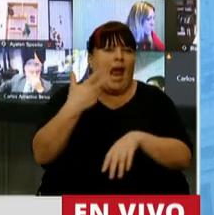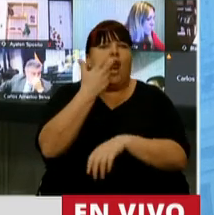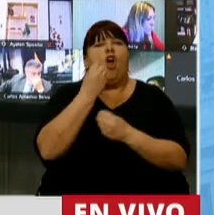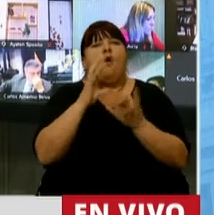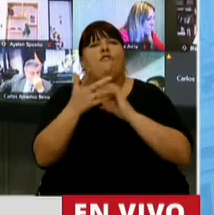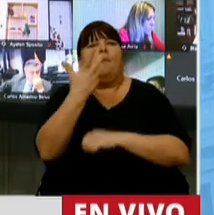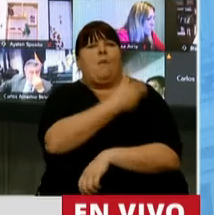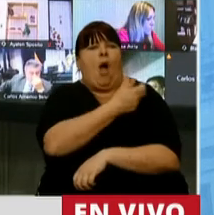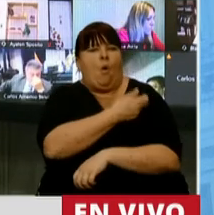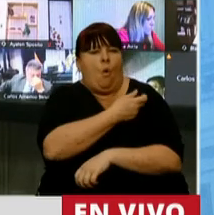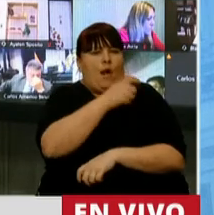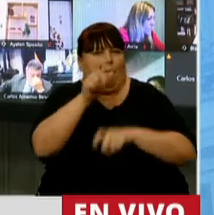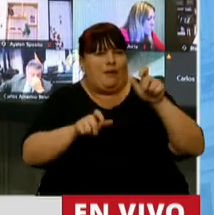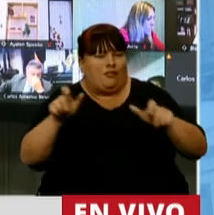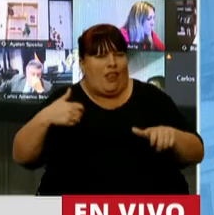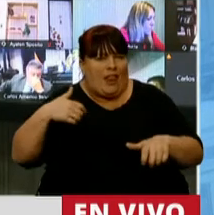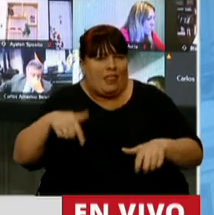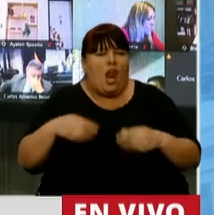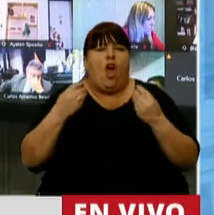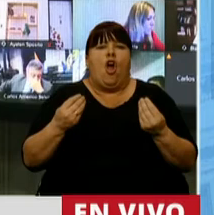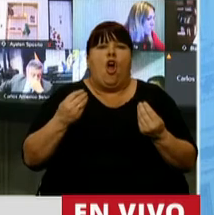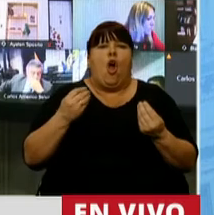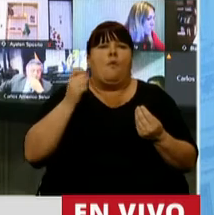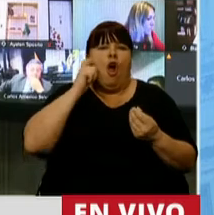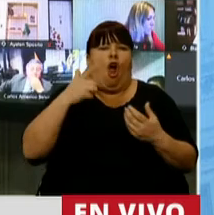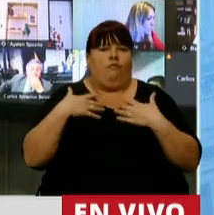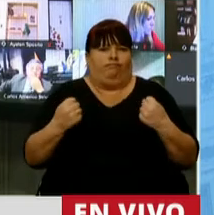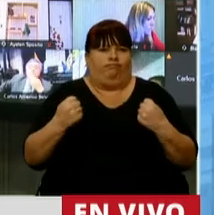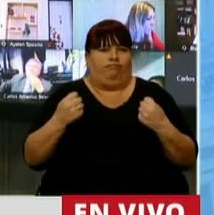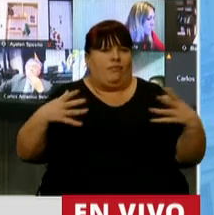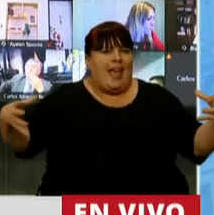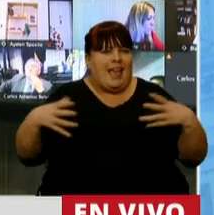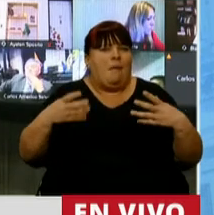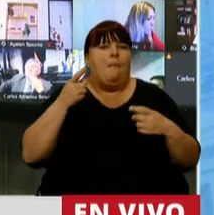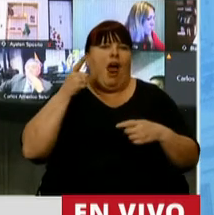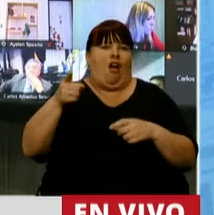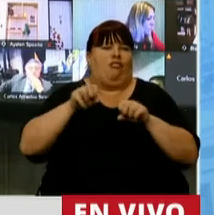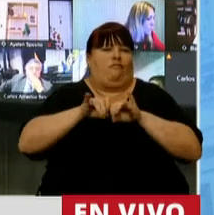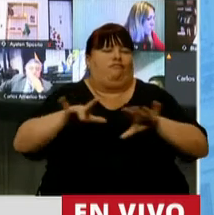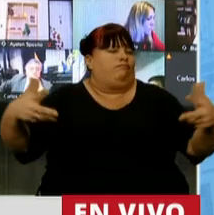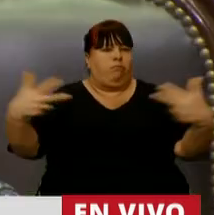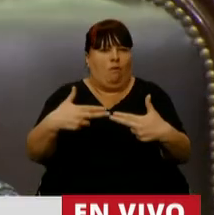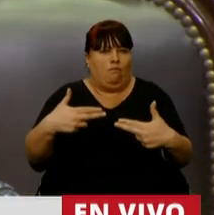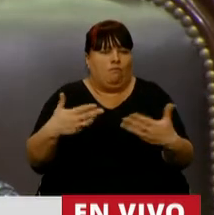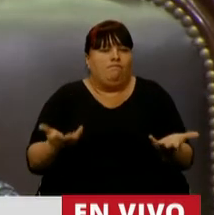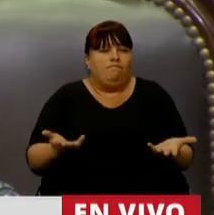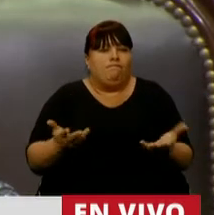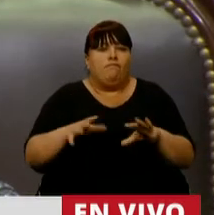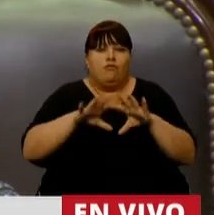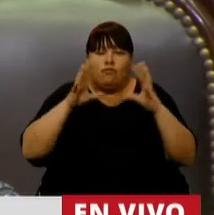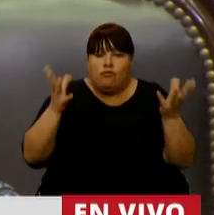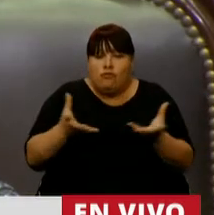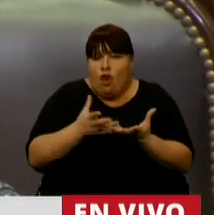a los argentinos, cuándo vamos a lograr la inmunidad de rebaño para frenar la propagación. Y todo